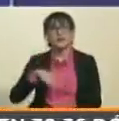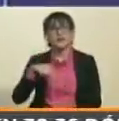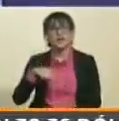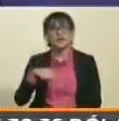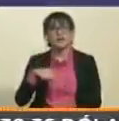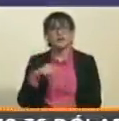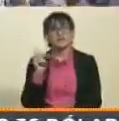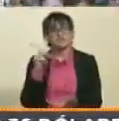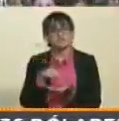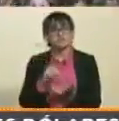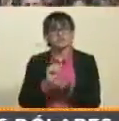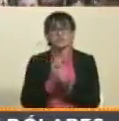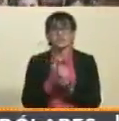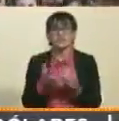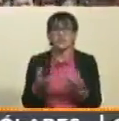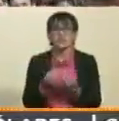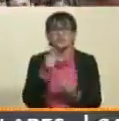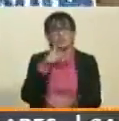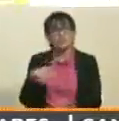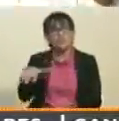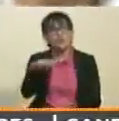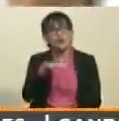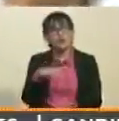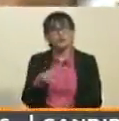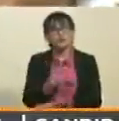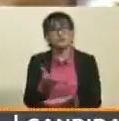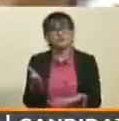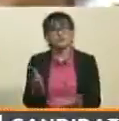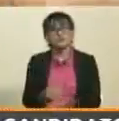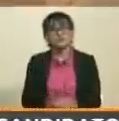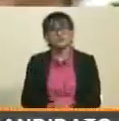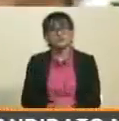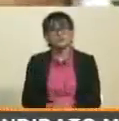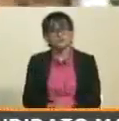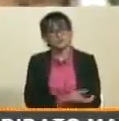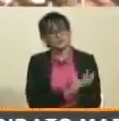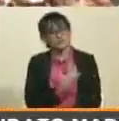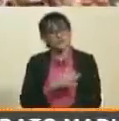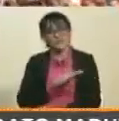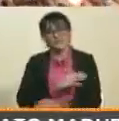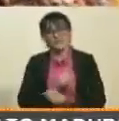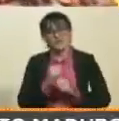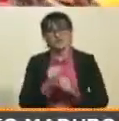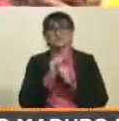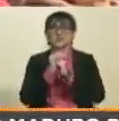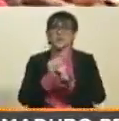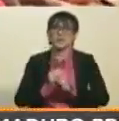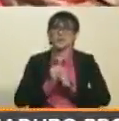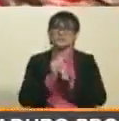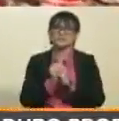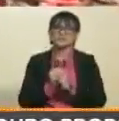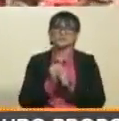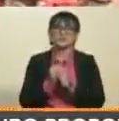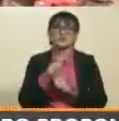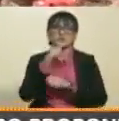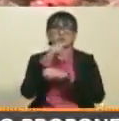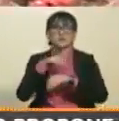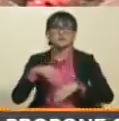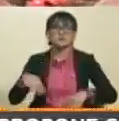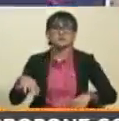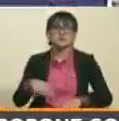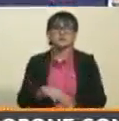en Tucupita con el pueblo. Llenándome de su energía, de su fuerza, de sus oraciones, de sus